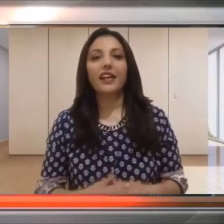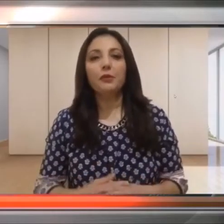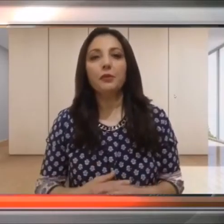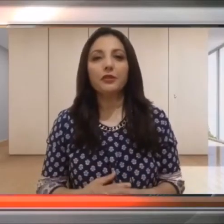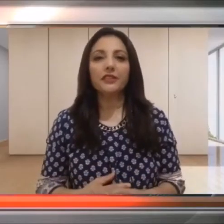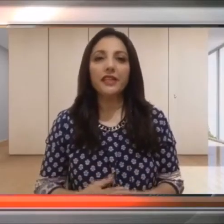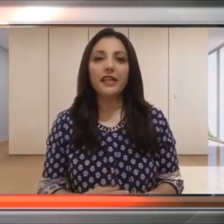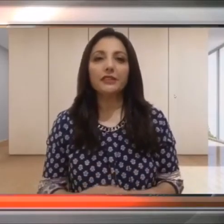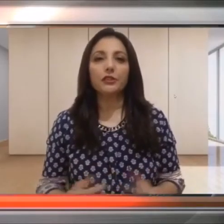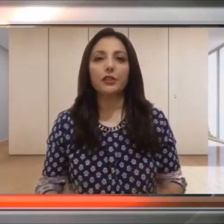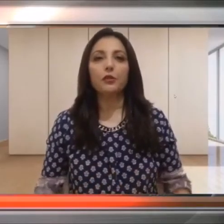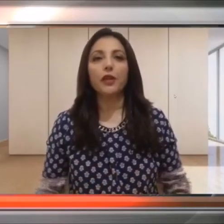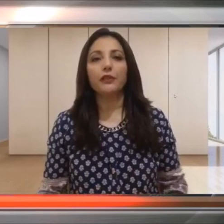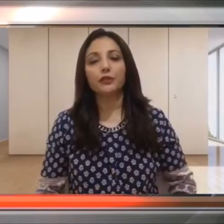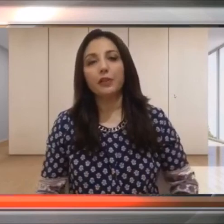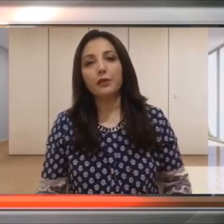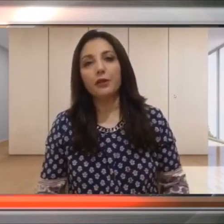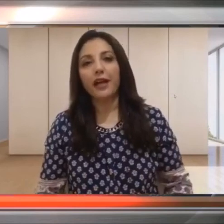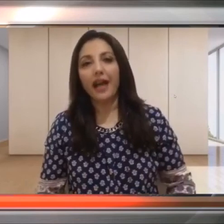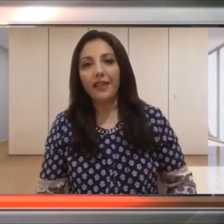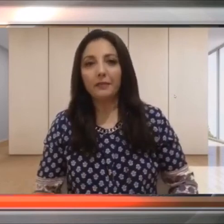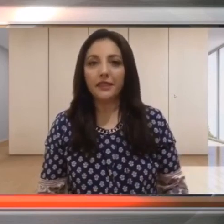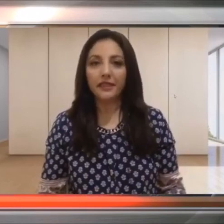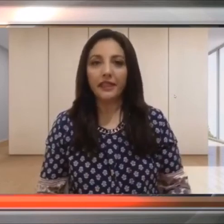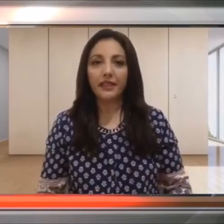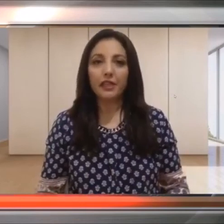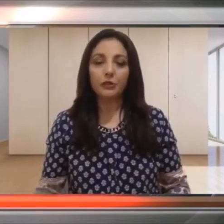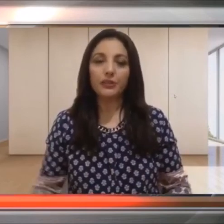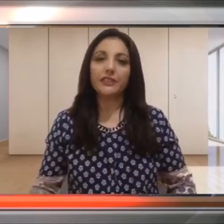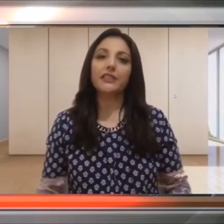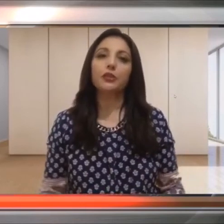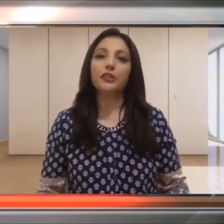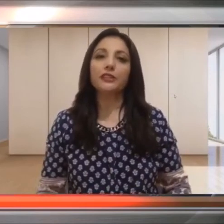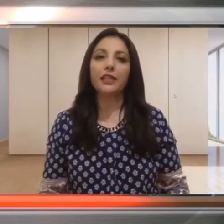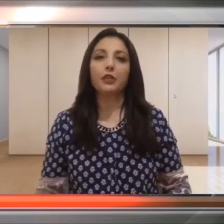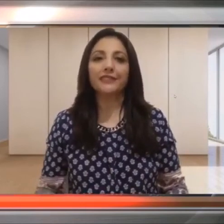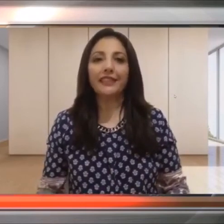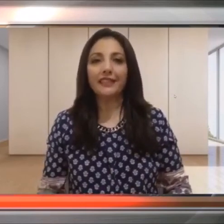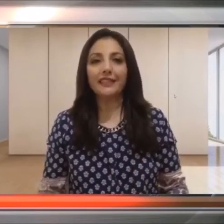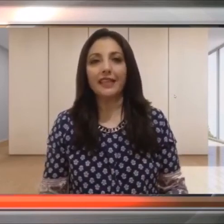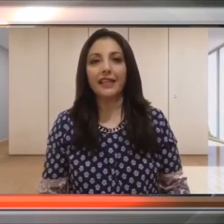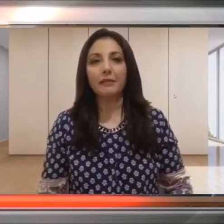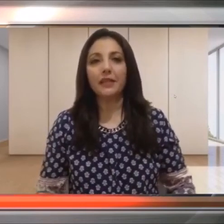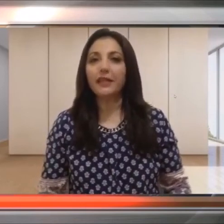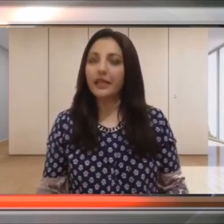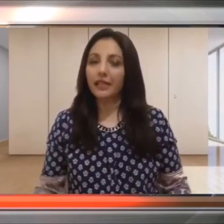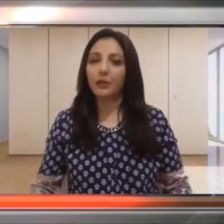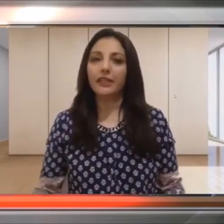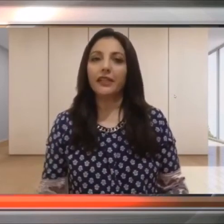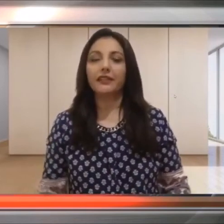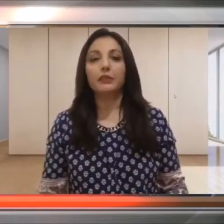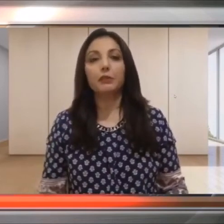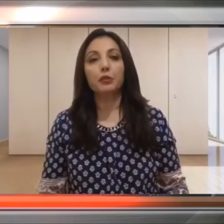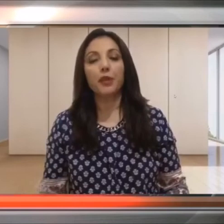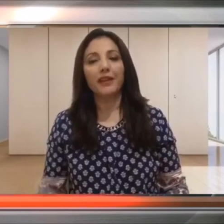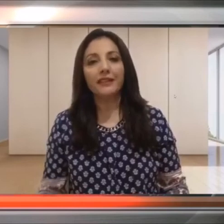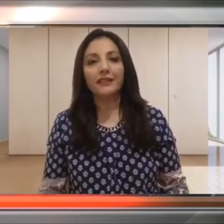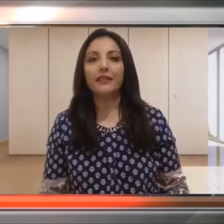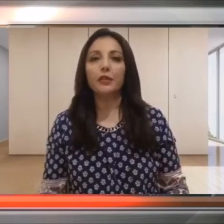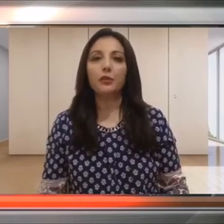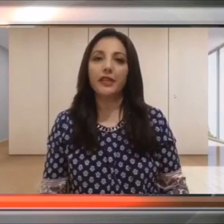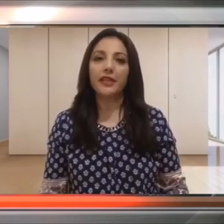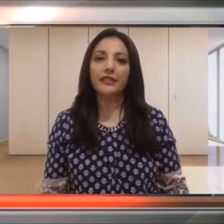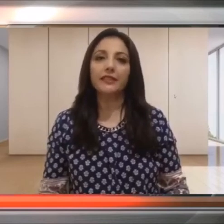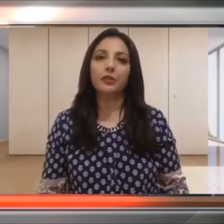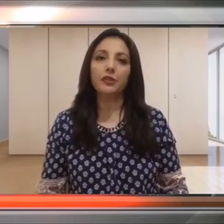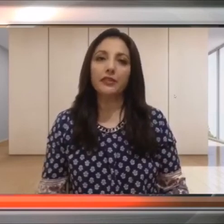Hola, ¿qué tal? Muy buenos días. Los saluda su servidora Ada Mitre. Usted está sintonizando Síntesis AM. Recuerde que transmitimos por Canal